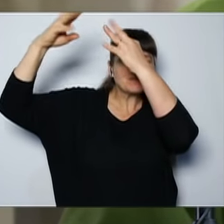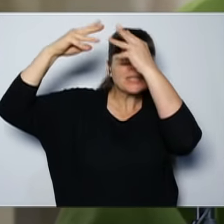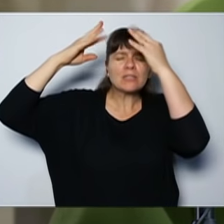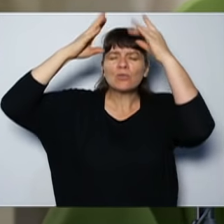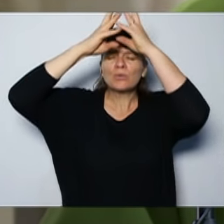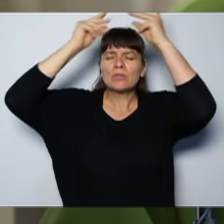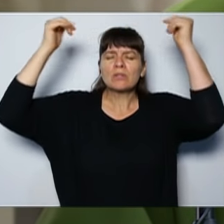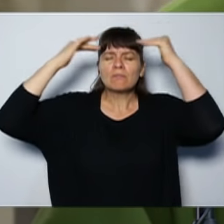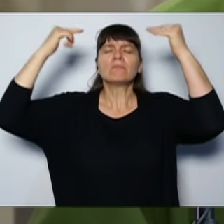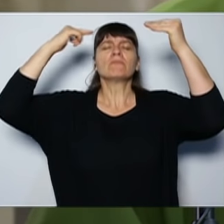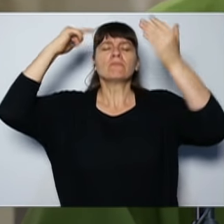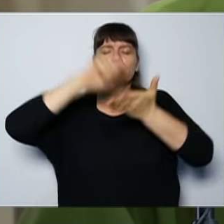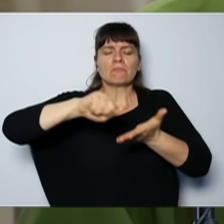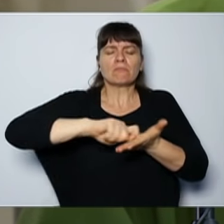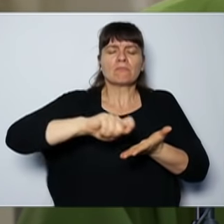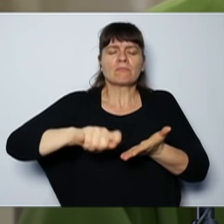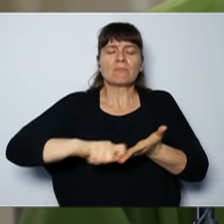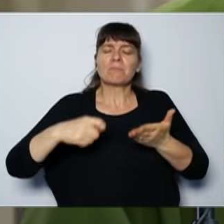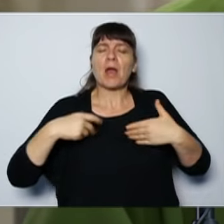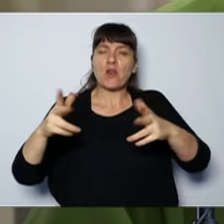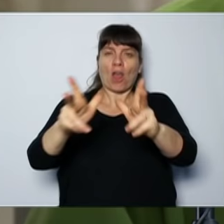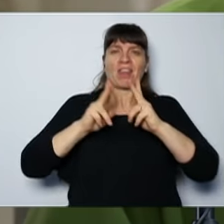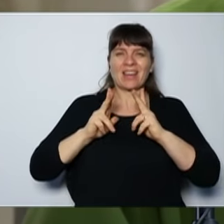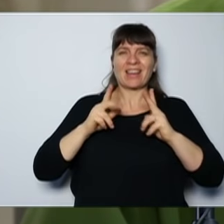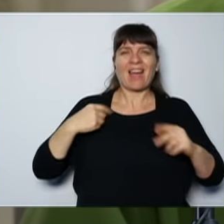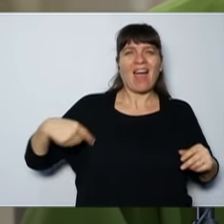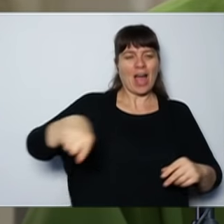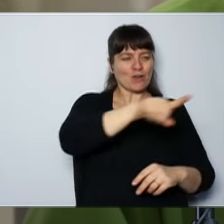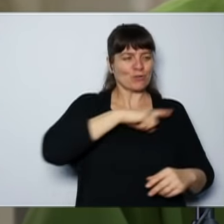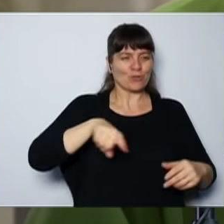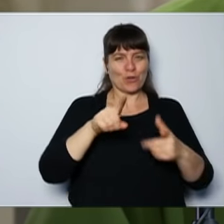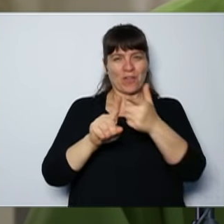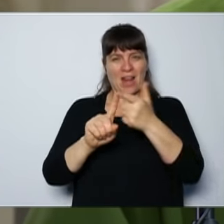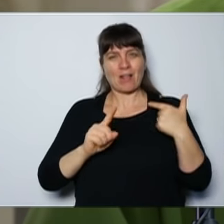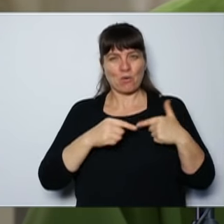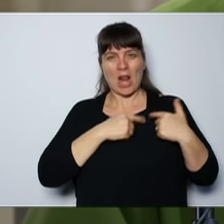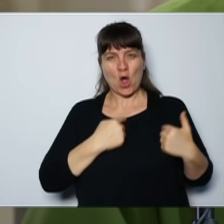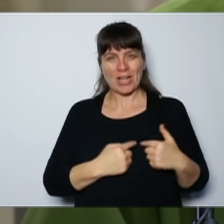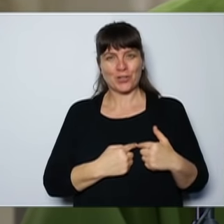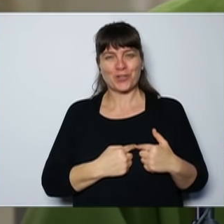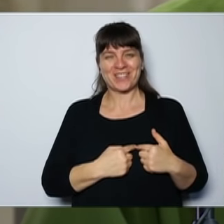el Espíritu, se dirige a nuestro corazón.